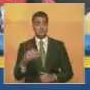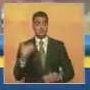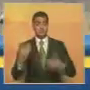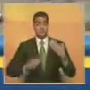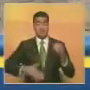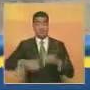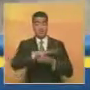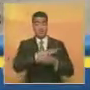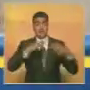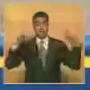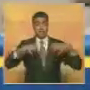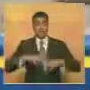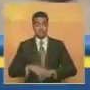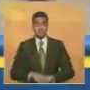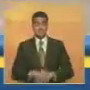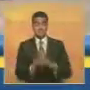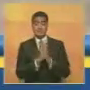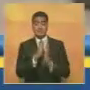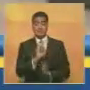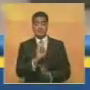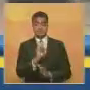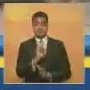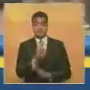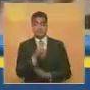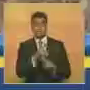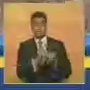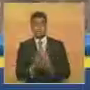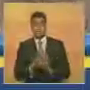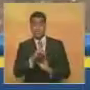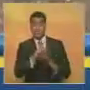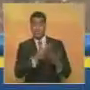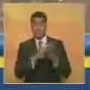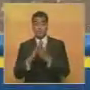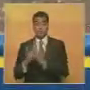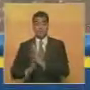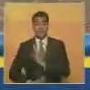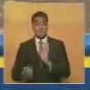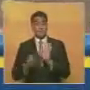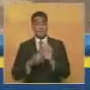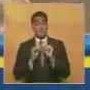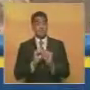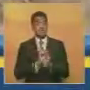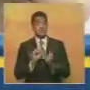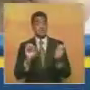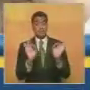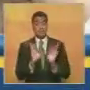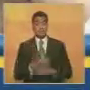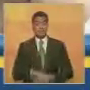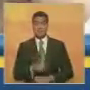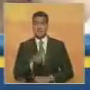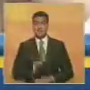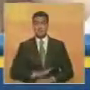anegaciones en la cuesta del trapiche en san cristóbal la carretera se dio 20 comunidades están a punto de quedar incomunicadas esto